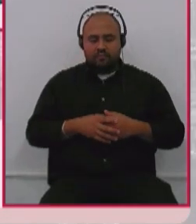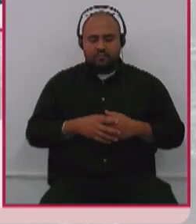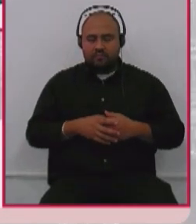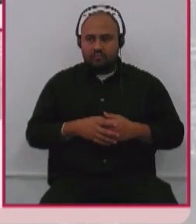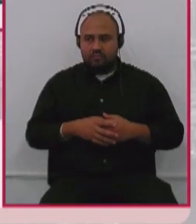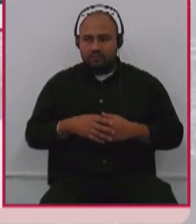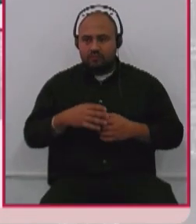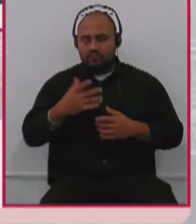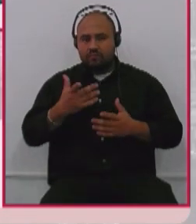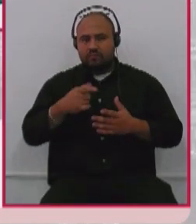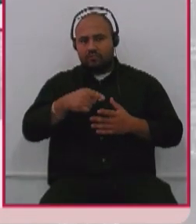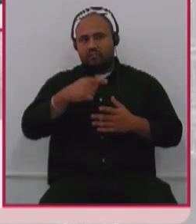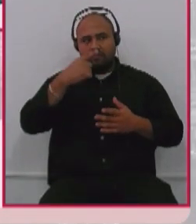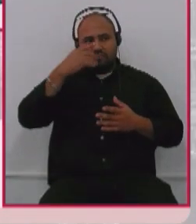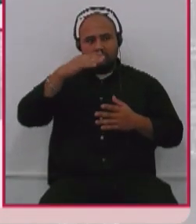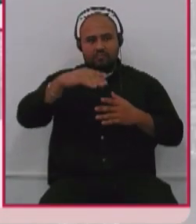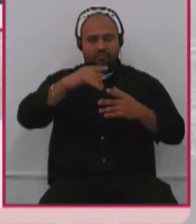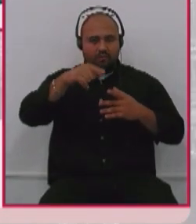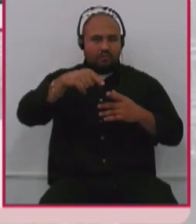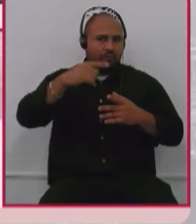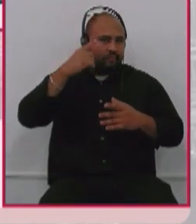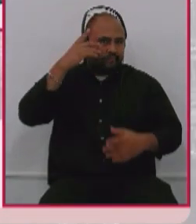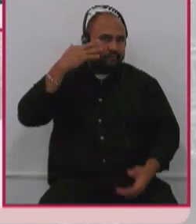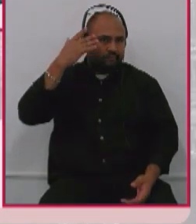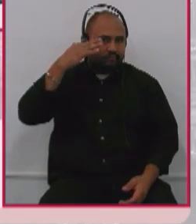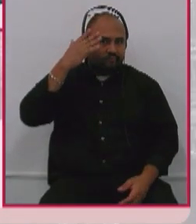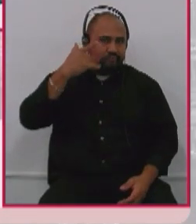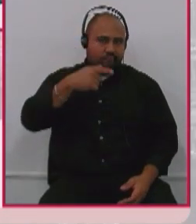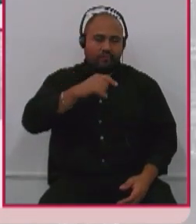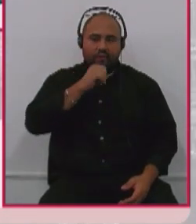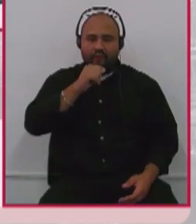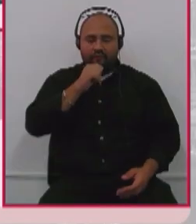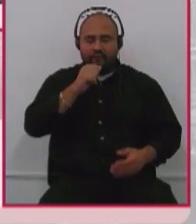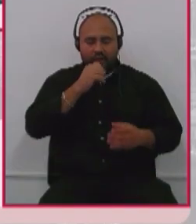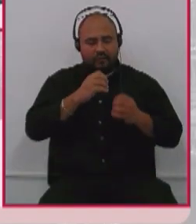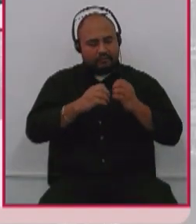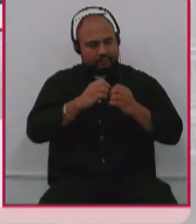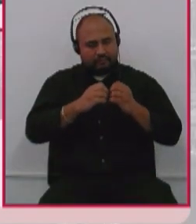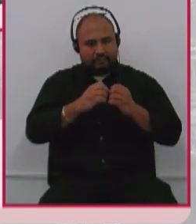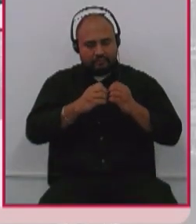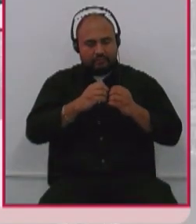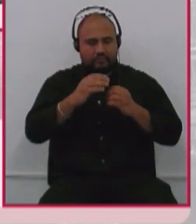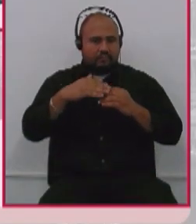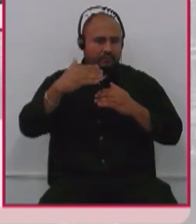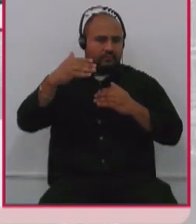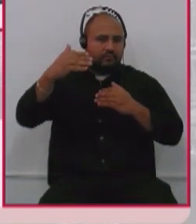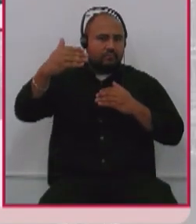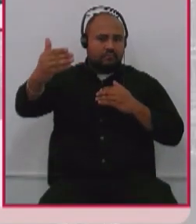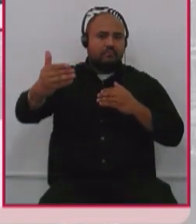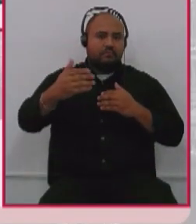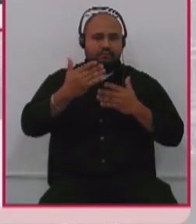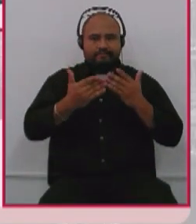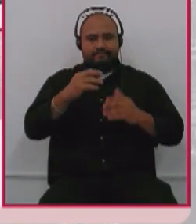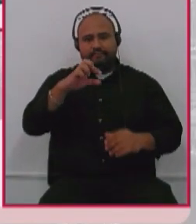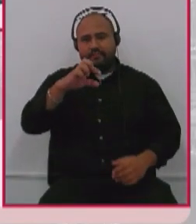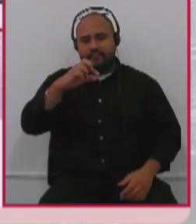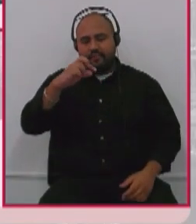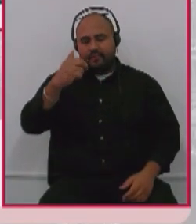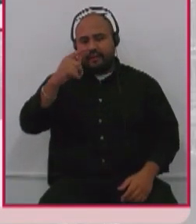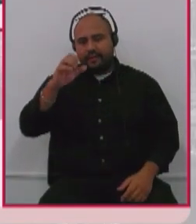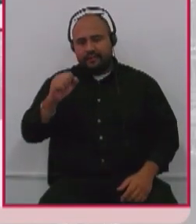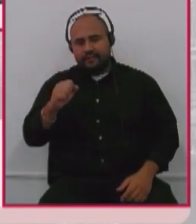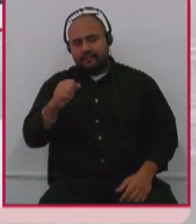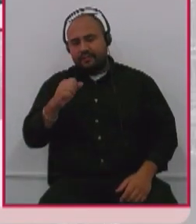también para seguir pensando en estas áreas que todavía no inyectamos, ¿no? Pads más complicados o